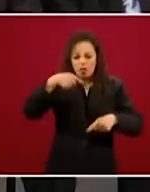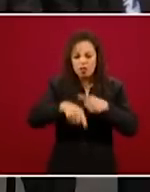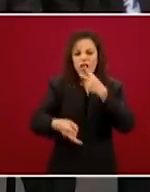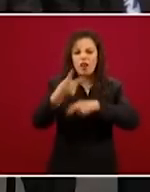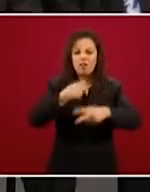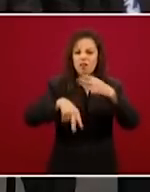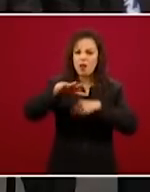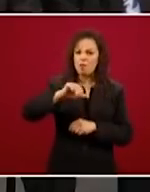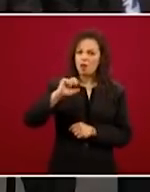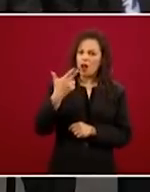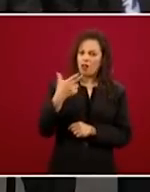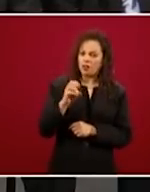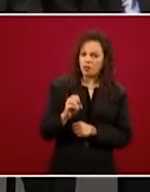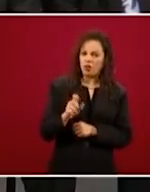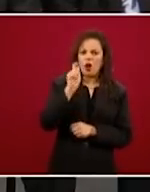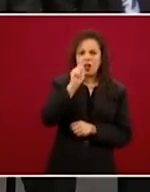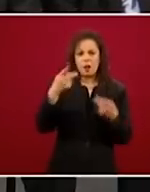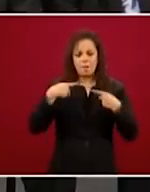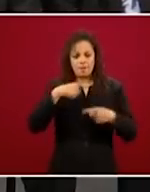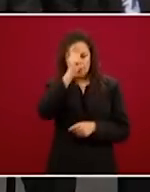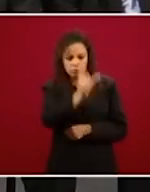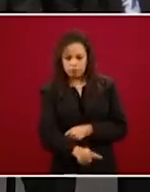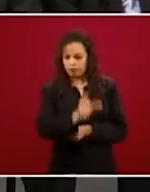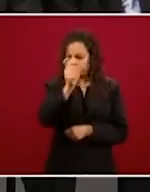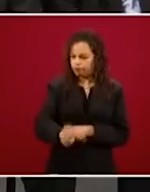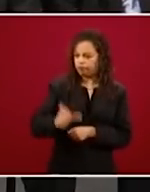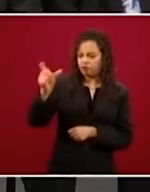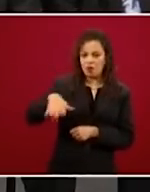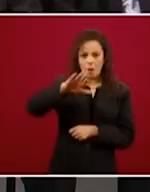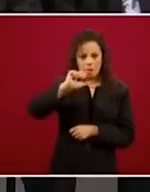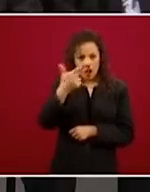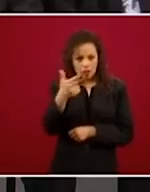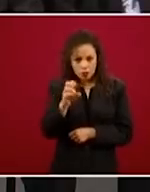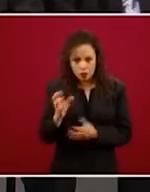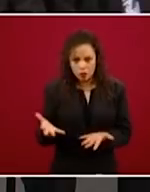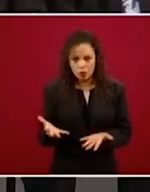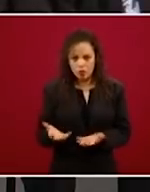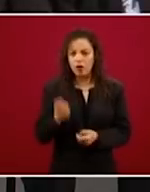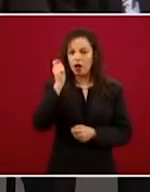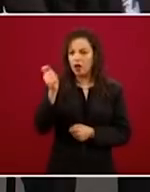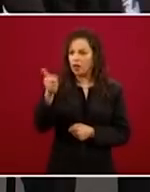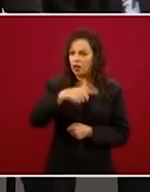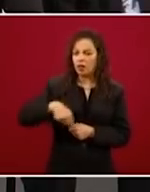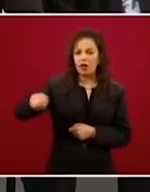quiénes son los machistas y los que discriminan